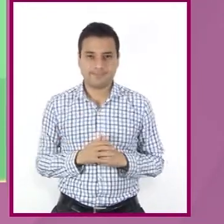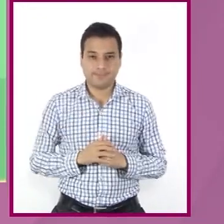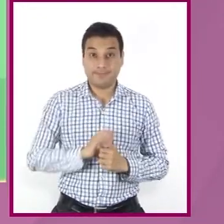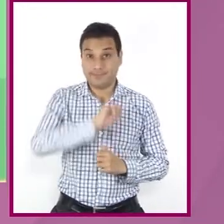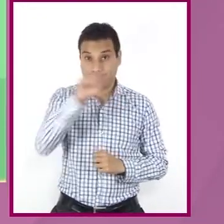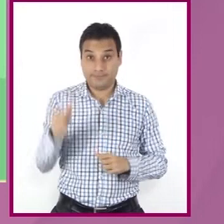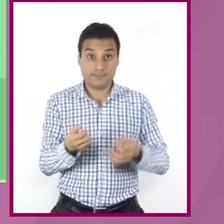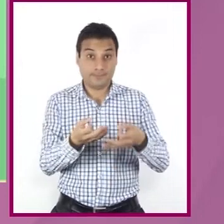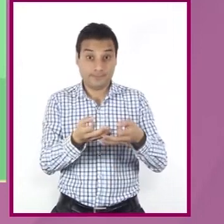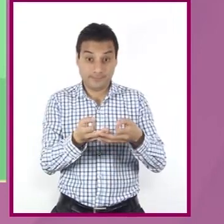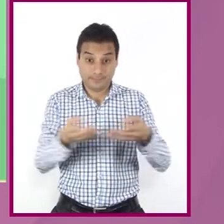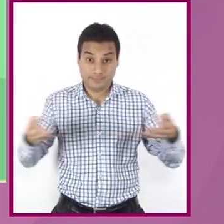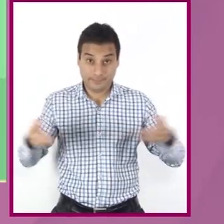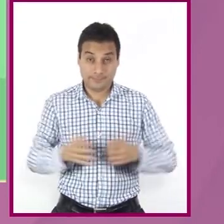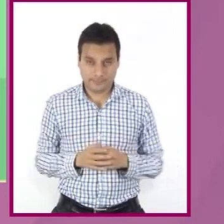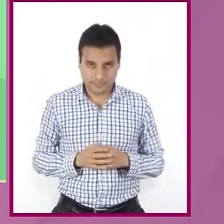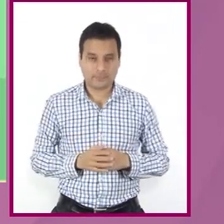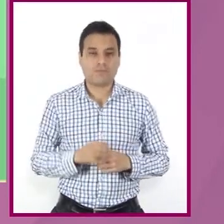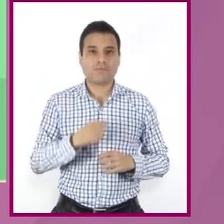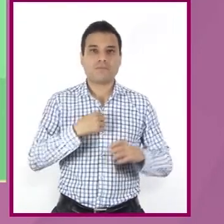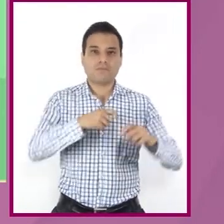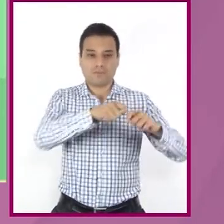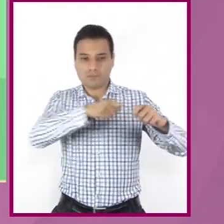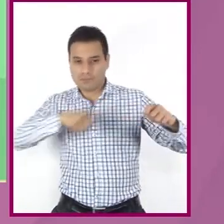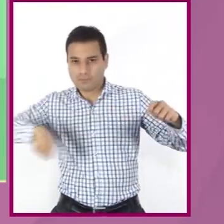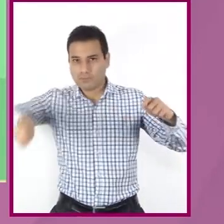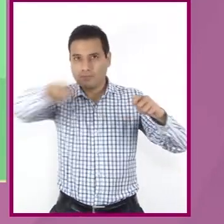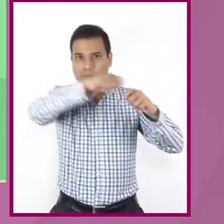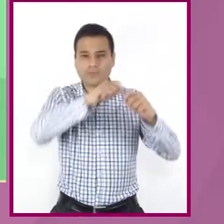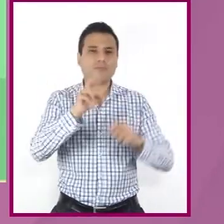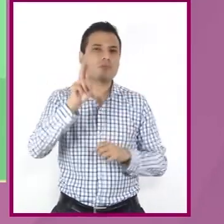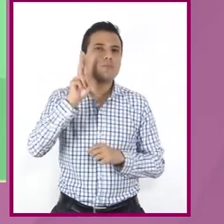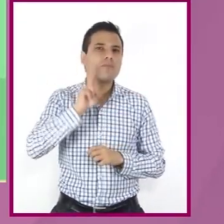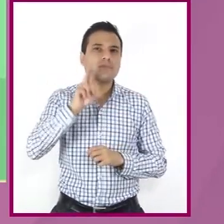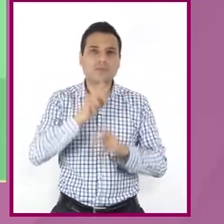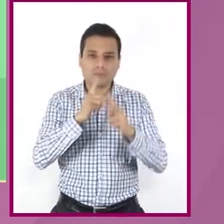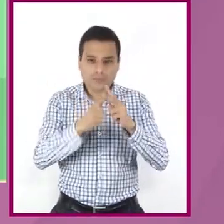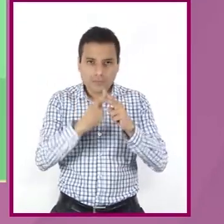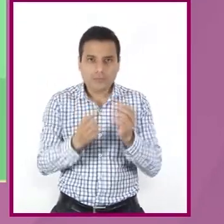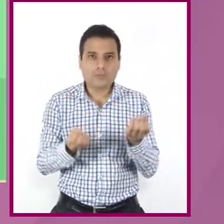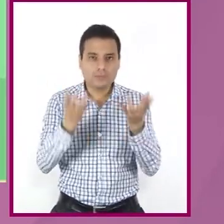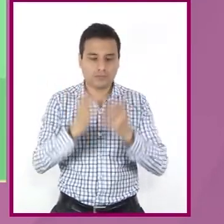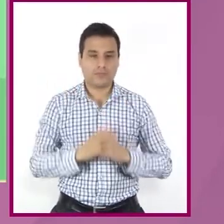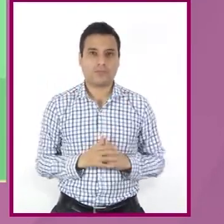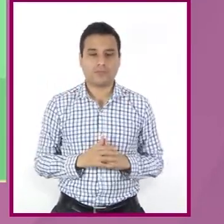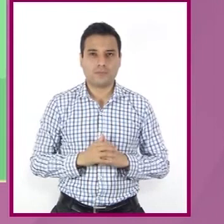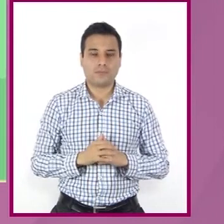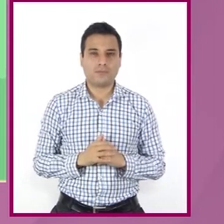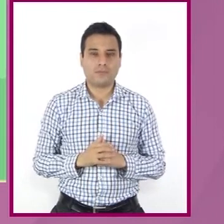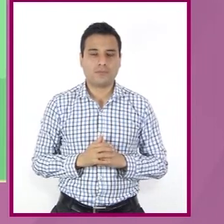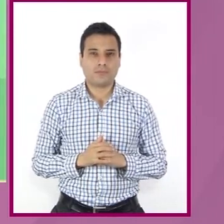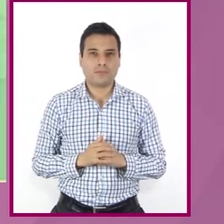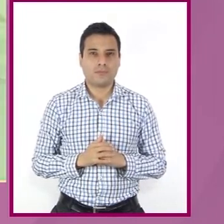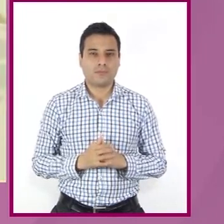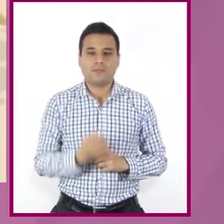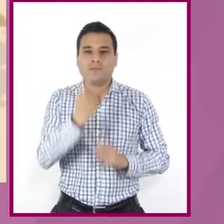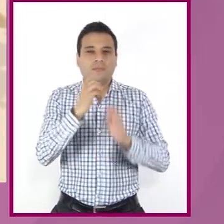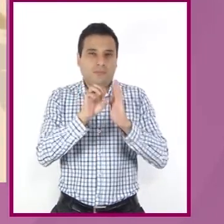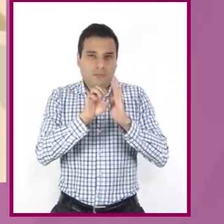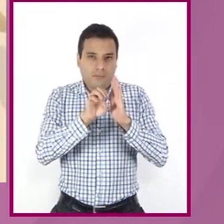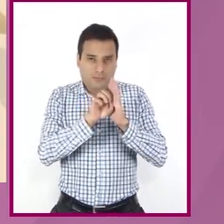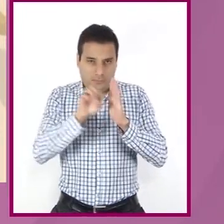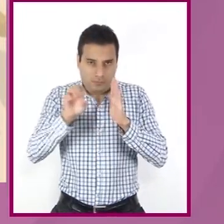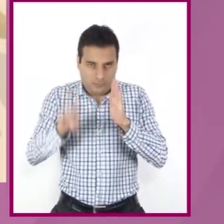alrededor del terreno y bastaba contar los nudos para conocer su perímetro. Uno de los primeros ejemplos de